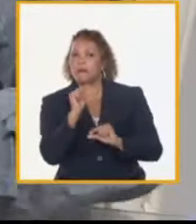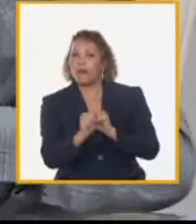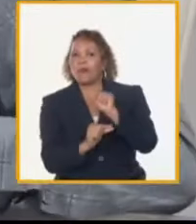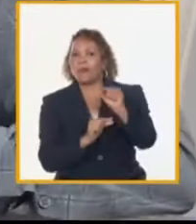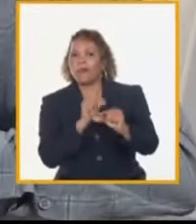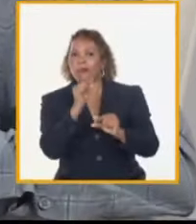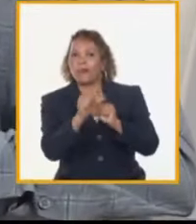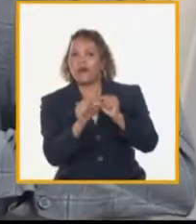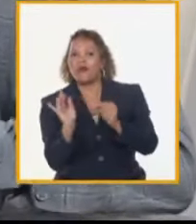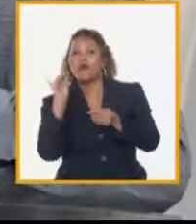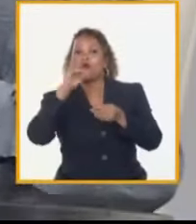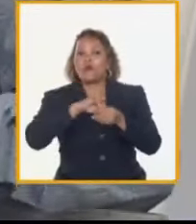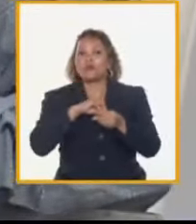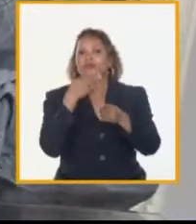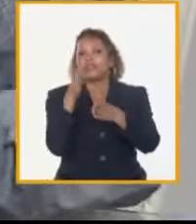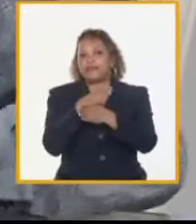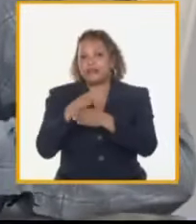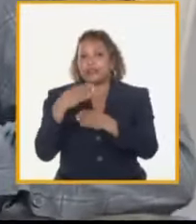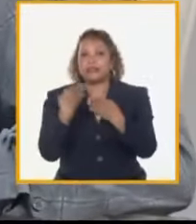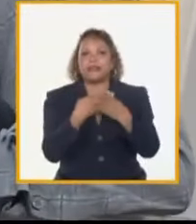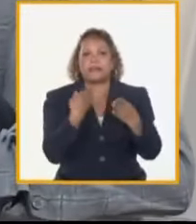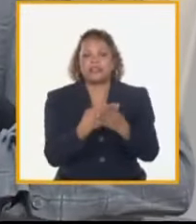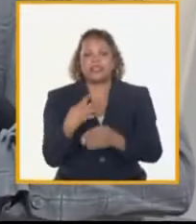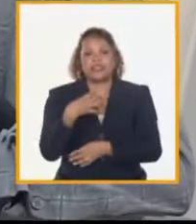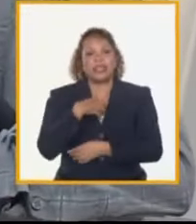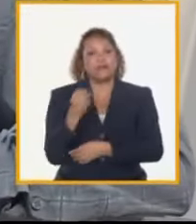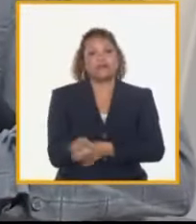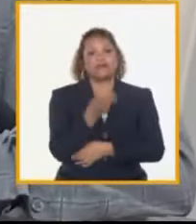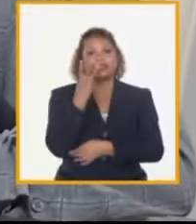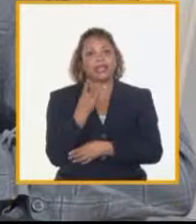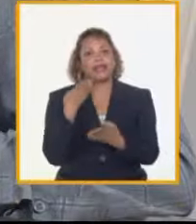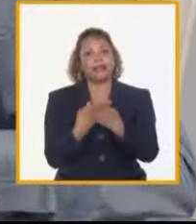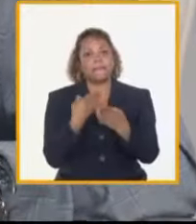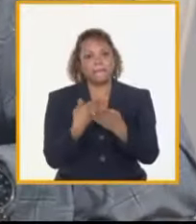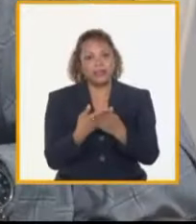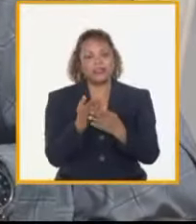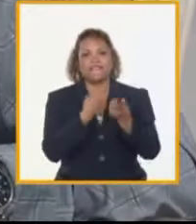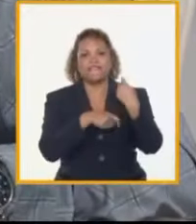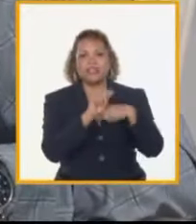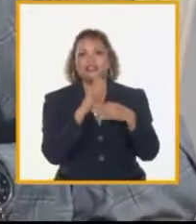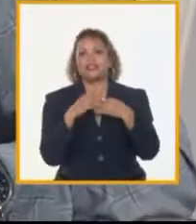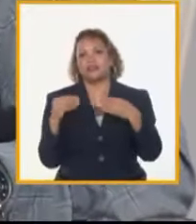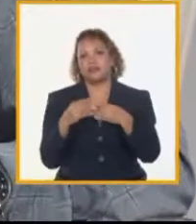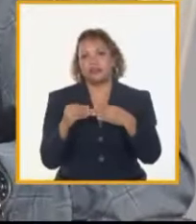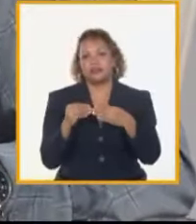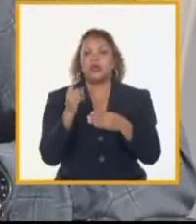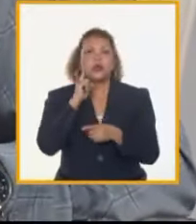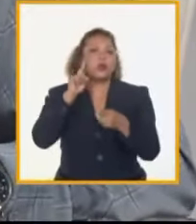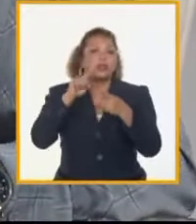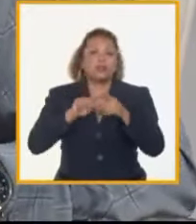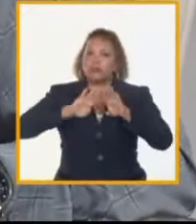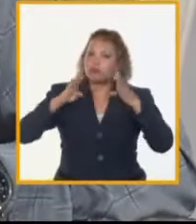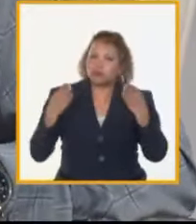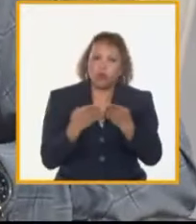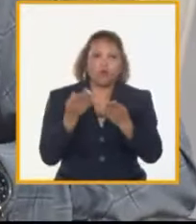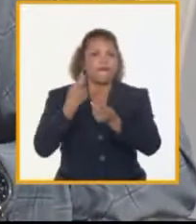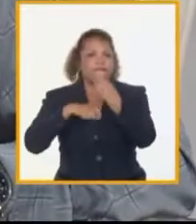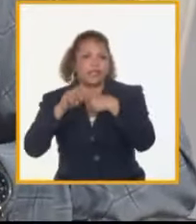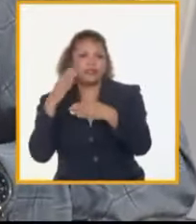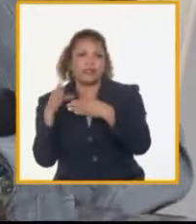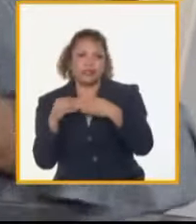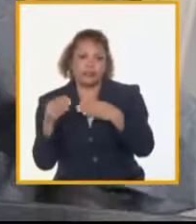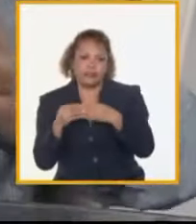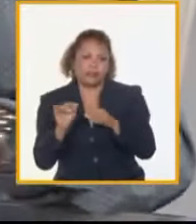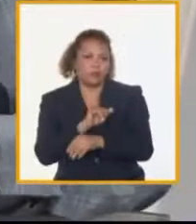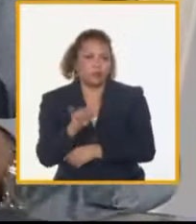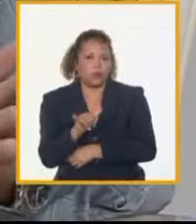a otras empresas. Ya tenemos 3 empresas que importan divisas. Y el objetivo es que lo importen todas. También tenemos